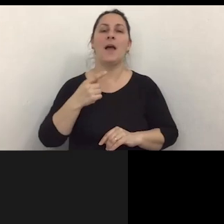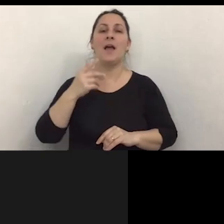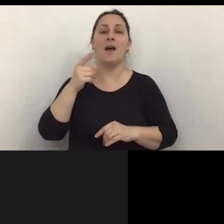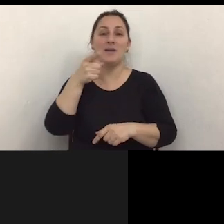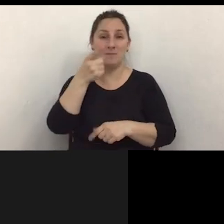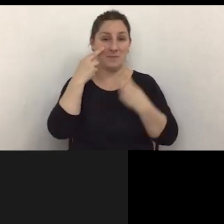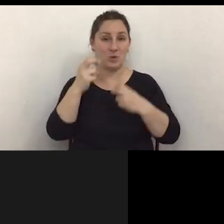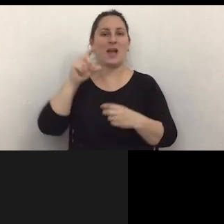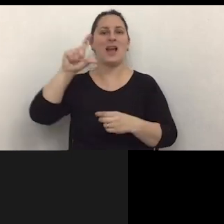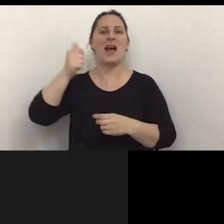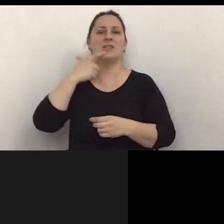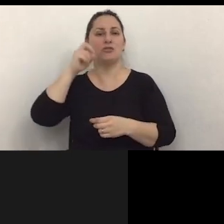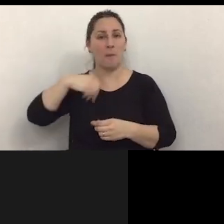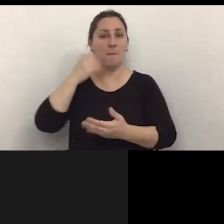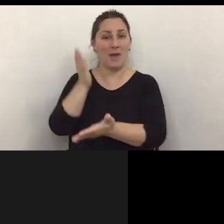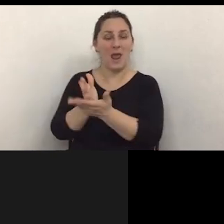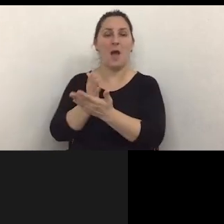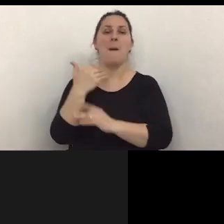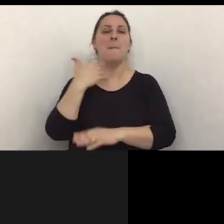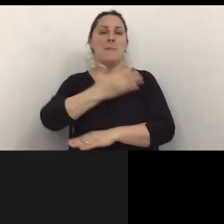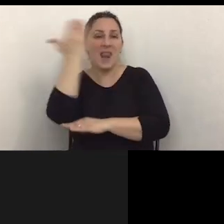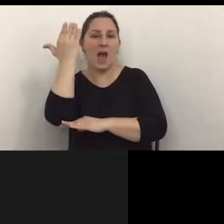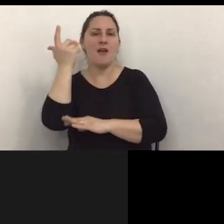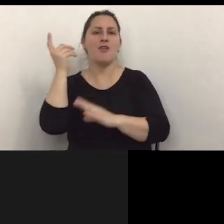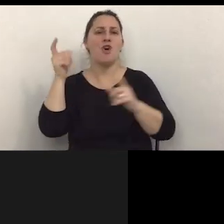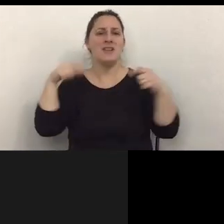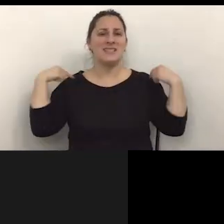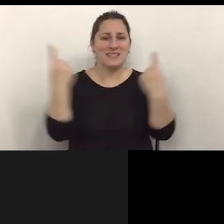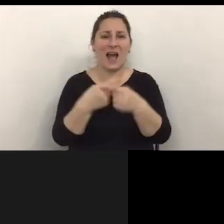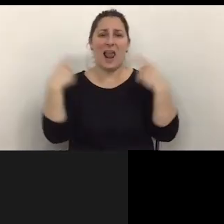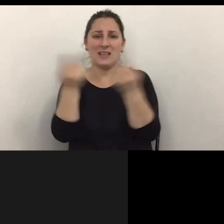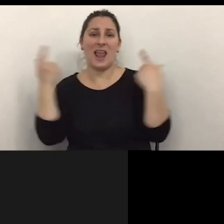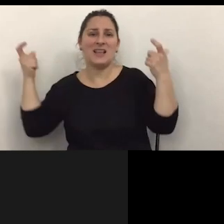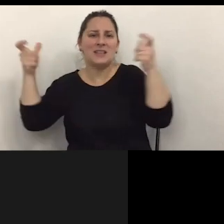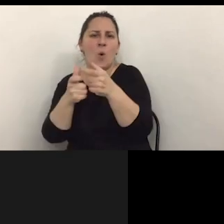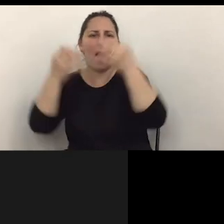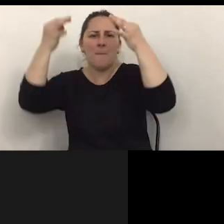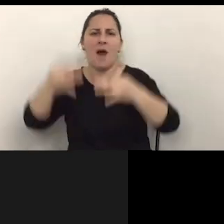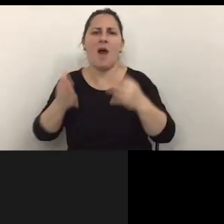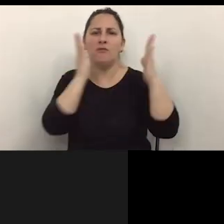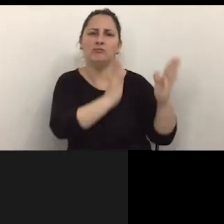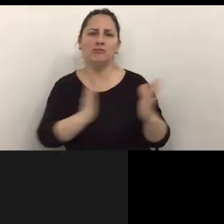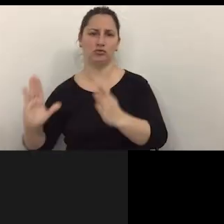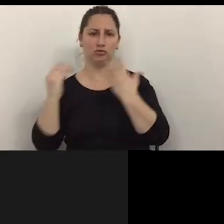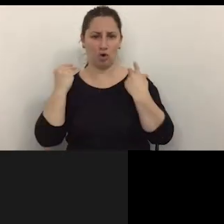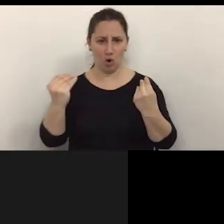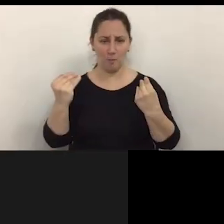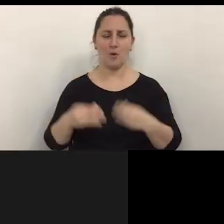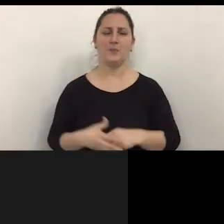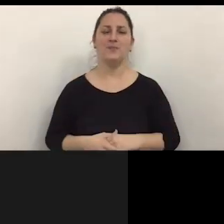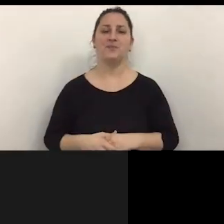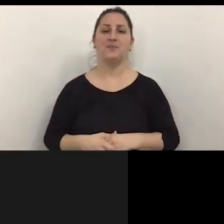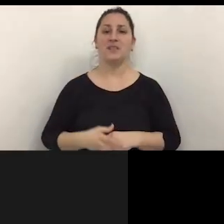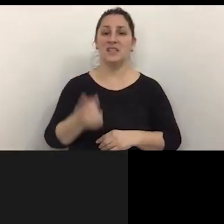cuando se reúnen todas las salas para establecer una doctrina, se dijo que ya la presunción no podía ser